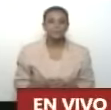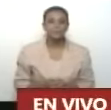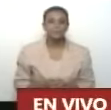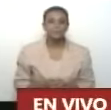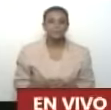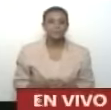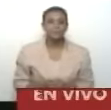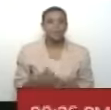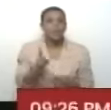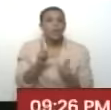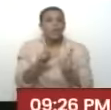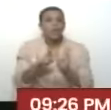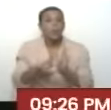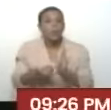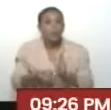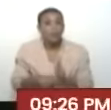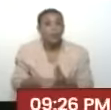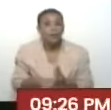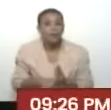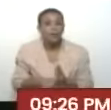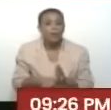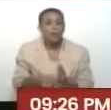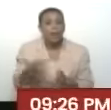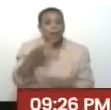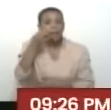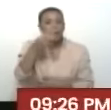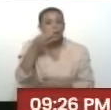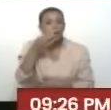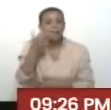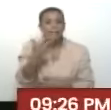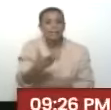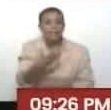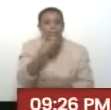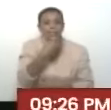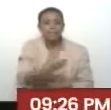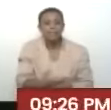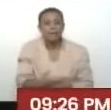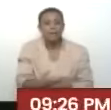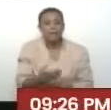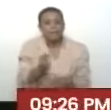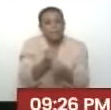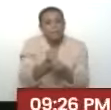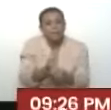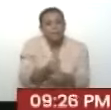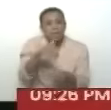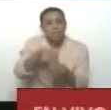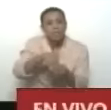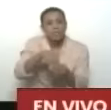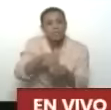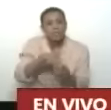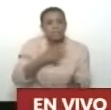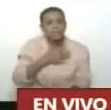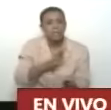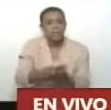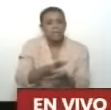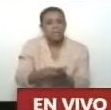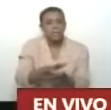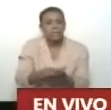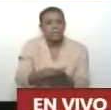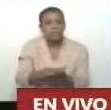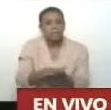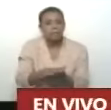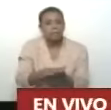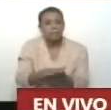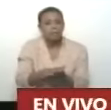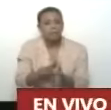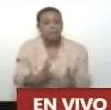Y después, en la tardecita del 3 de diciembre, mientras el pueblo iba a votar, mientras el pueblo